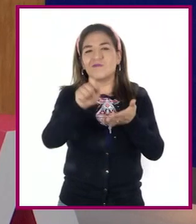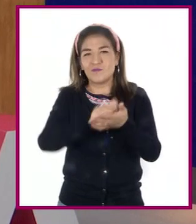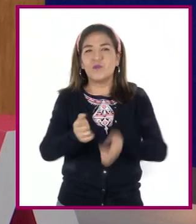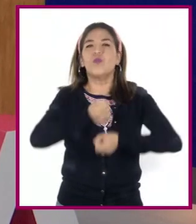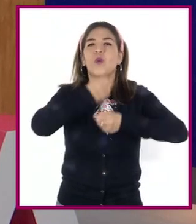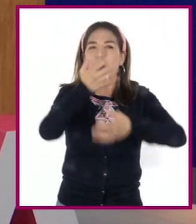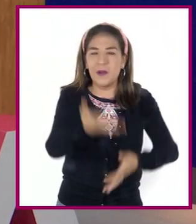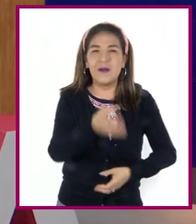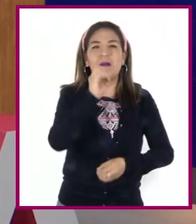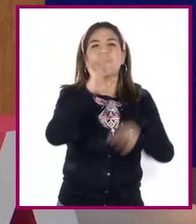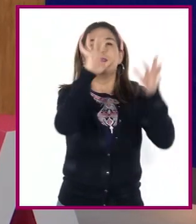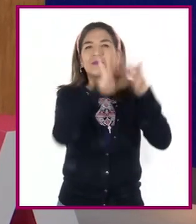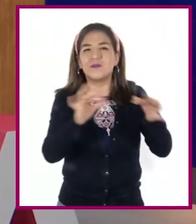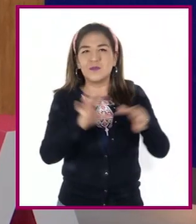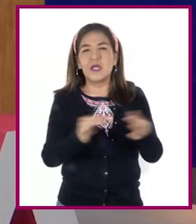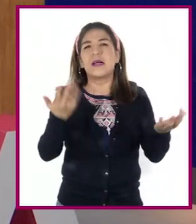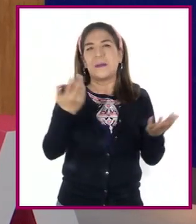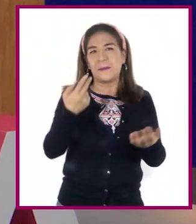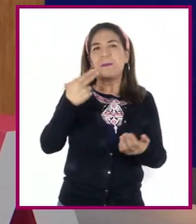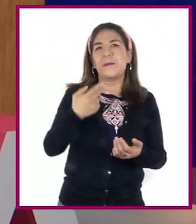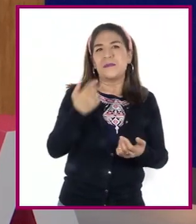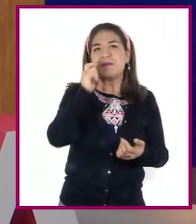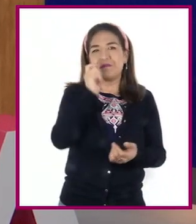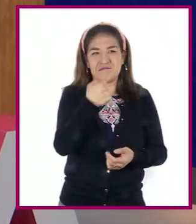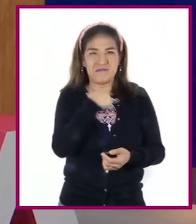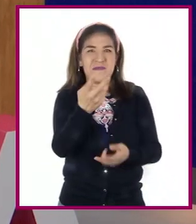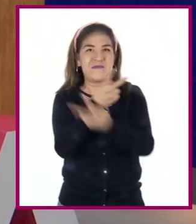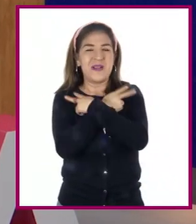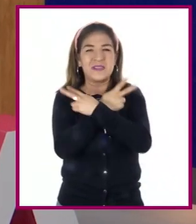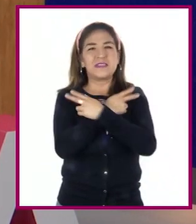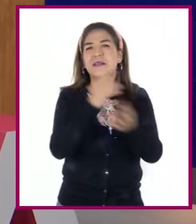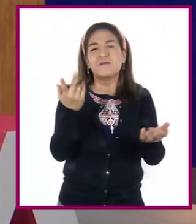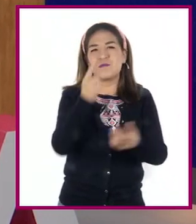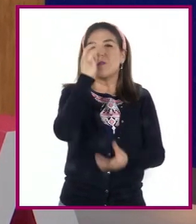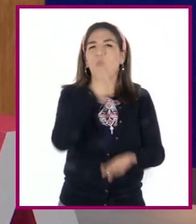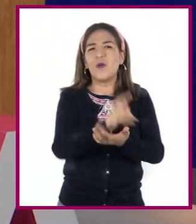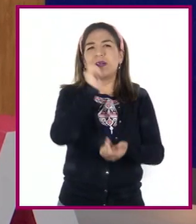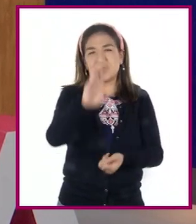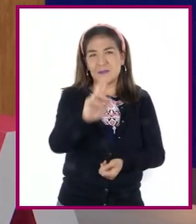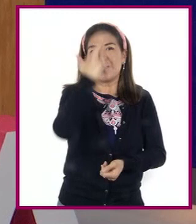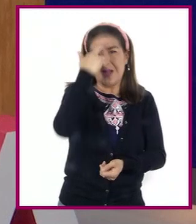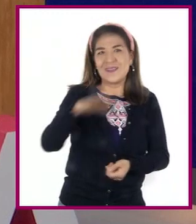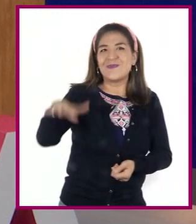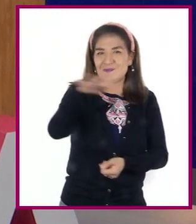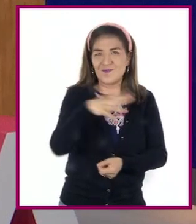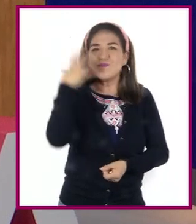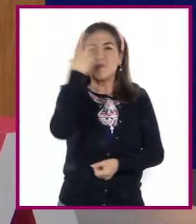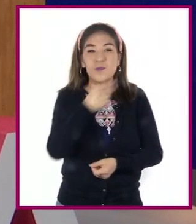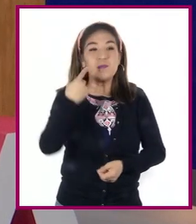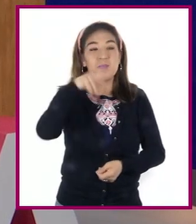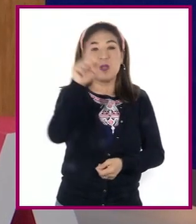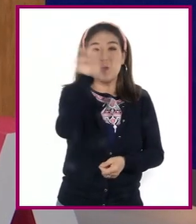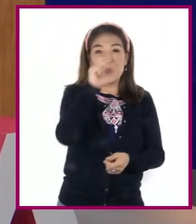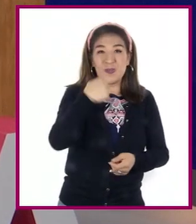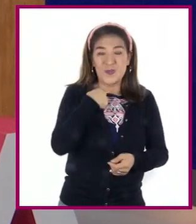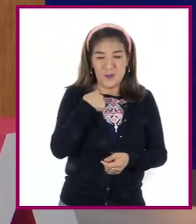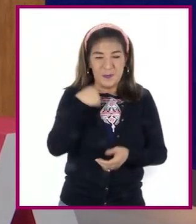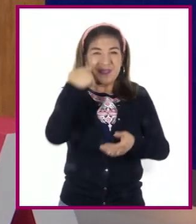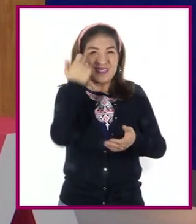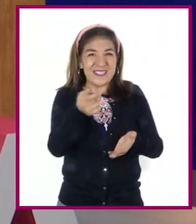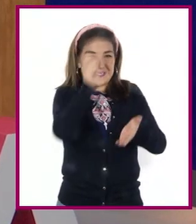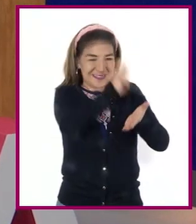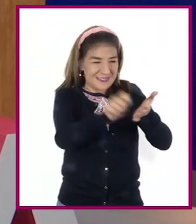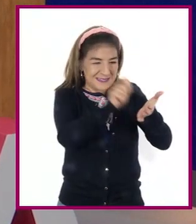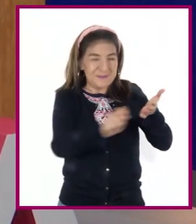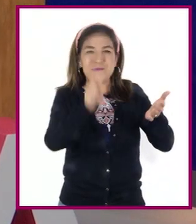o una narración de nuestras vacaciones. Yo recordaba muy bien todo, pero cuando trataba de buscar las palabras no